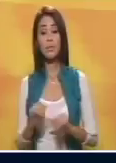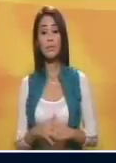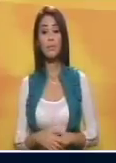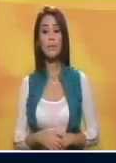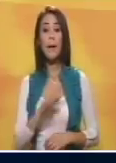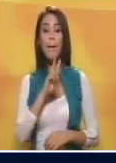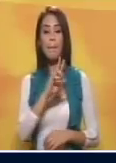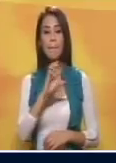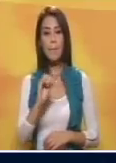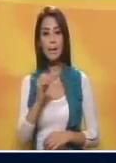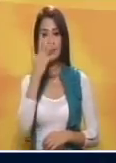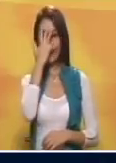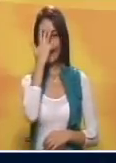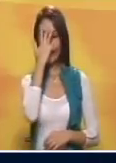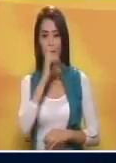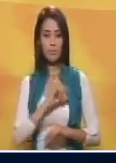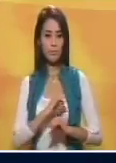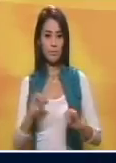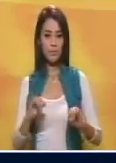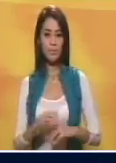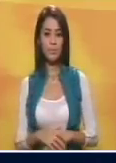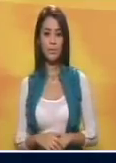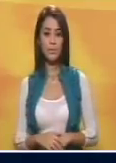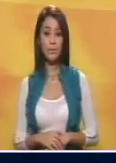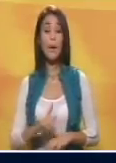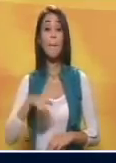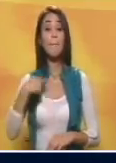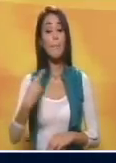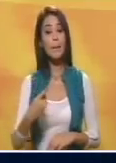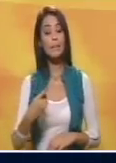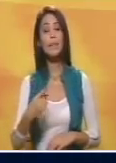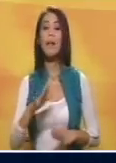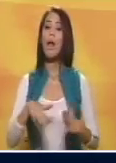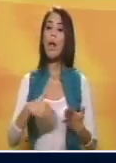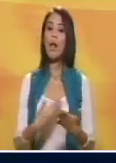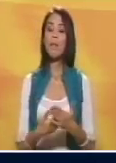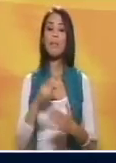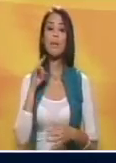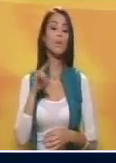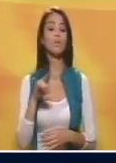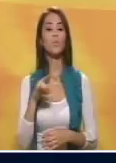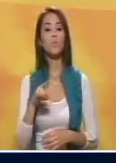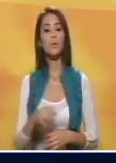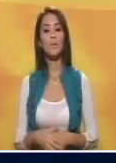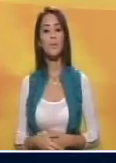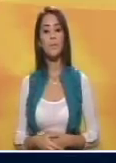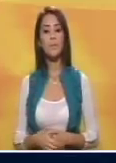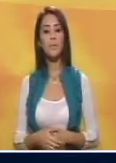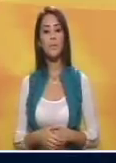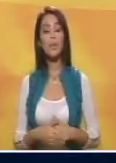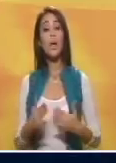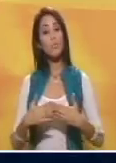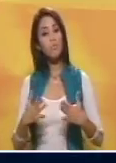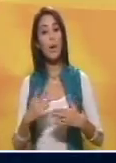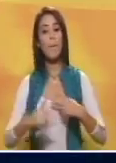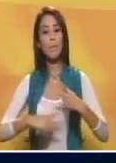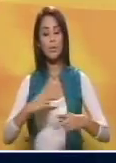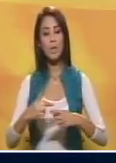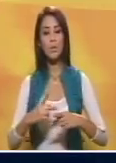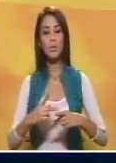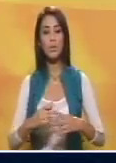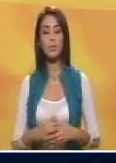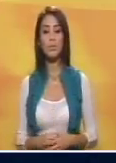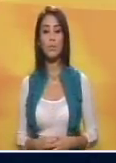pasado 20 de febrero. Mañana, desde mañana y hasta el próximo lunes, se va a abrir el proceso de